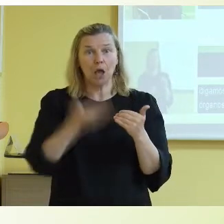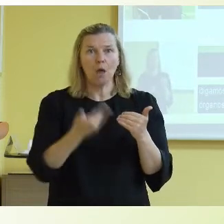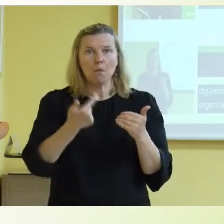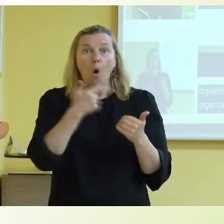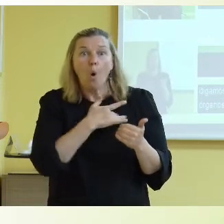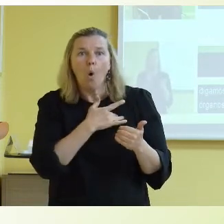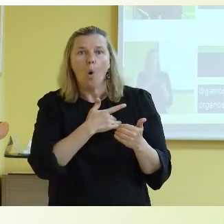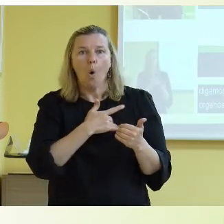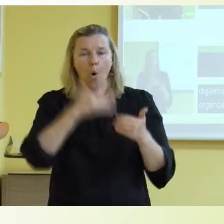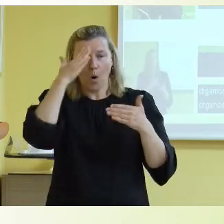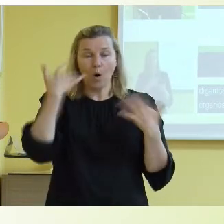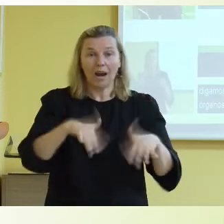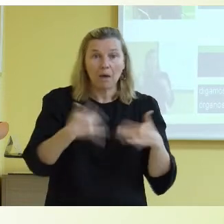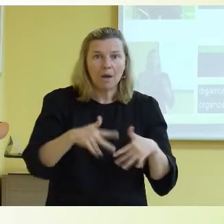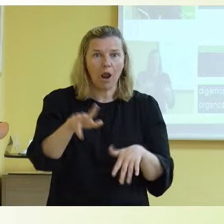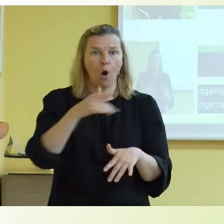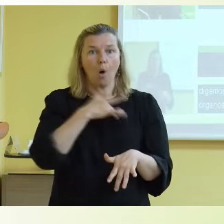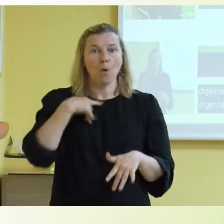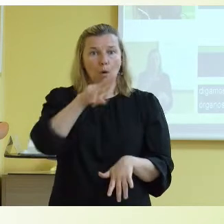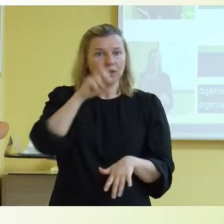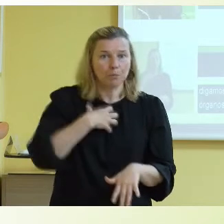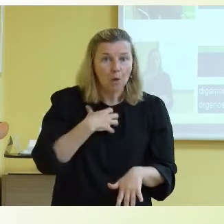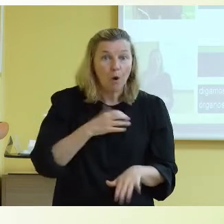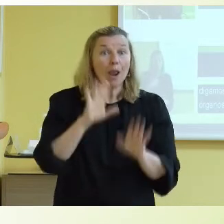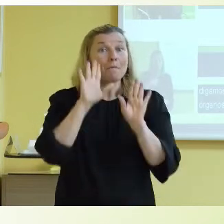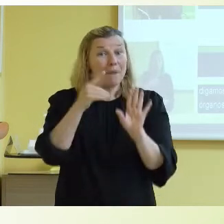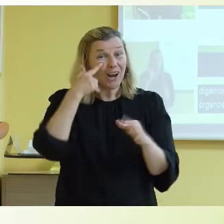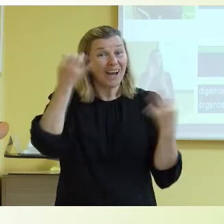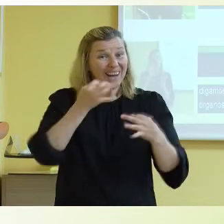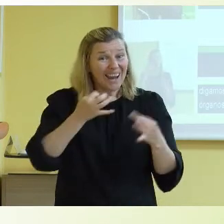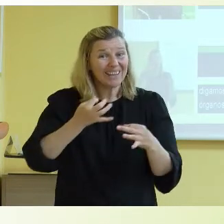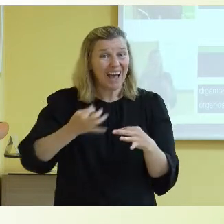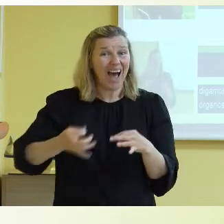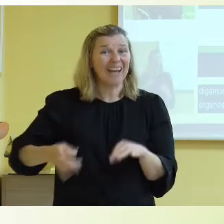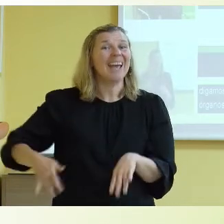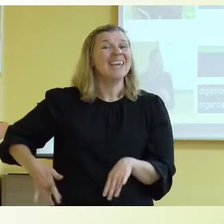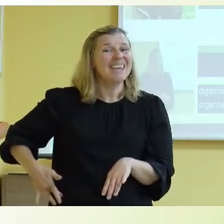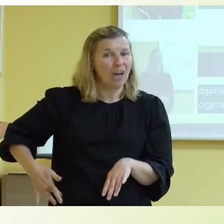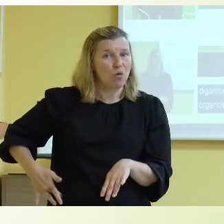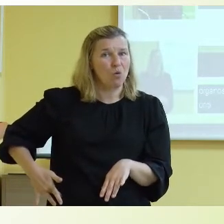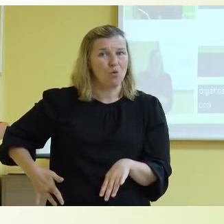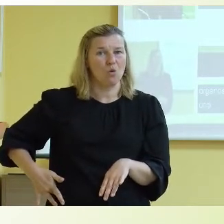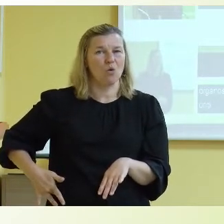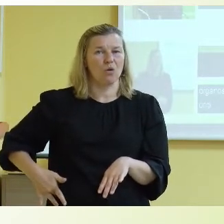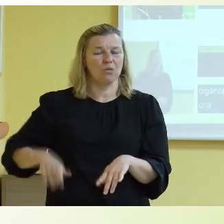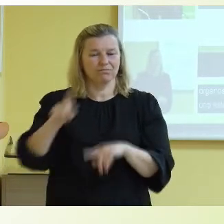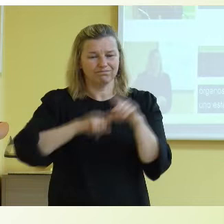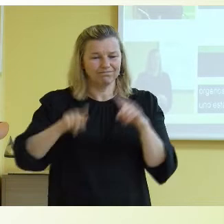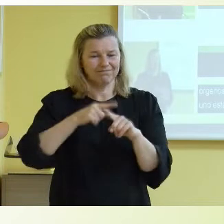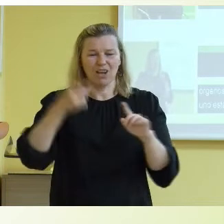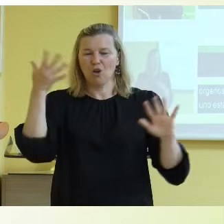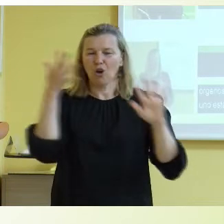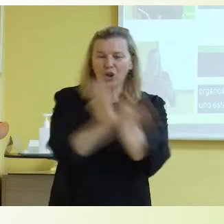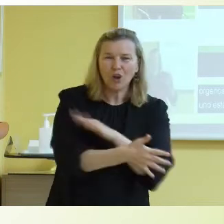o de los pulmones porque no puede respirar, pero el hígado, las enfermedades hepáticas son enfermedades que son larvadas, son